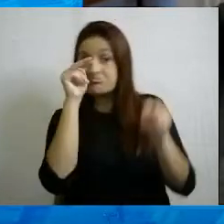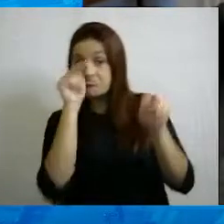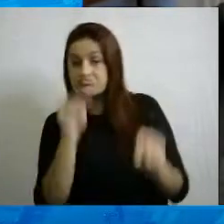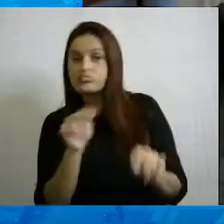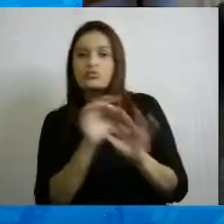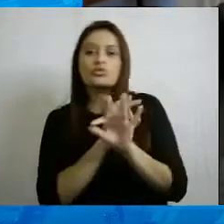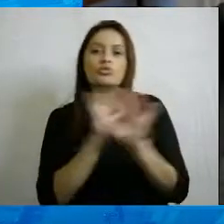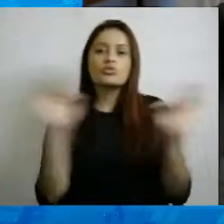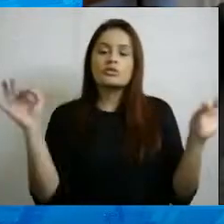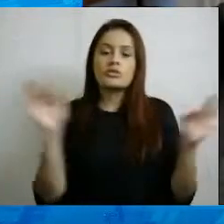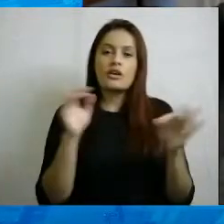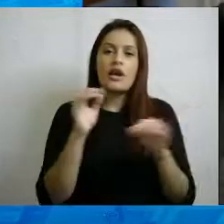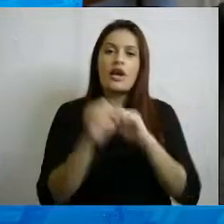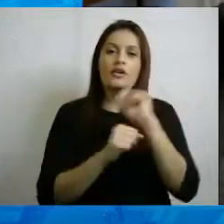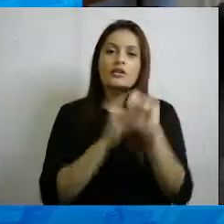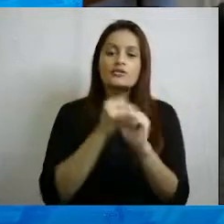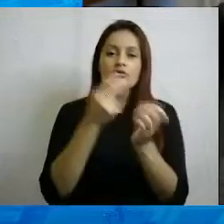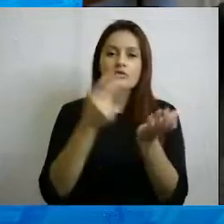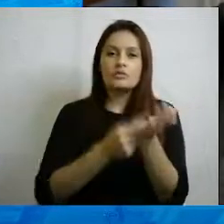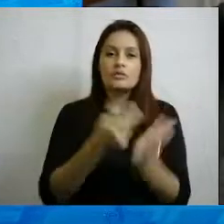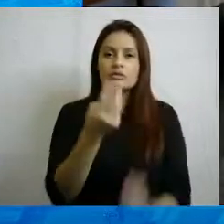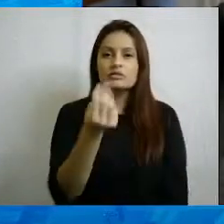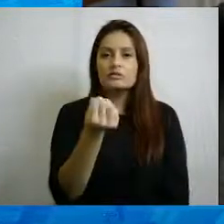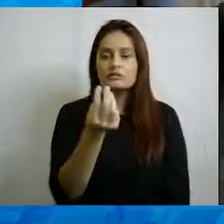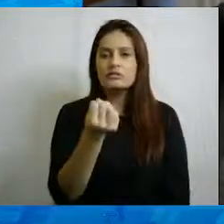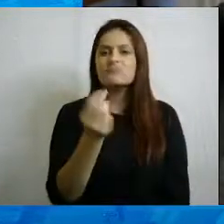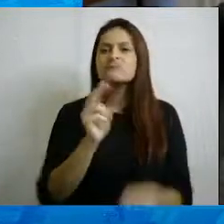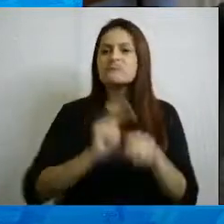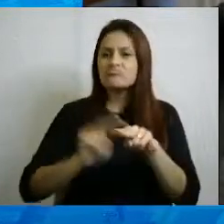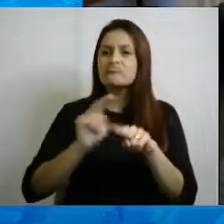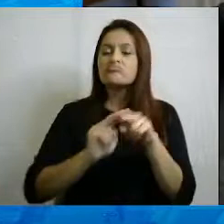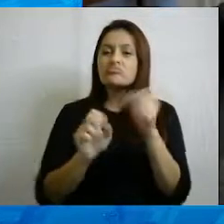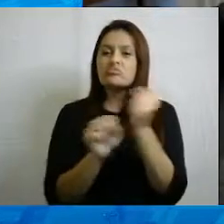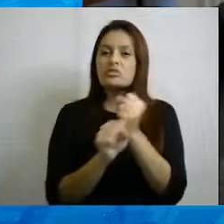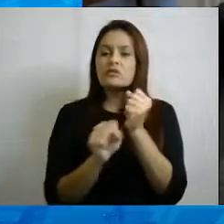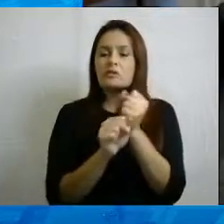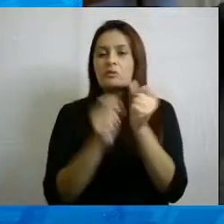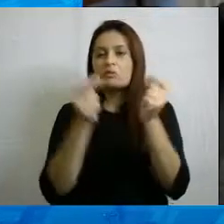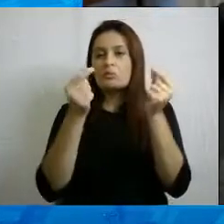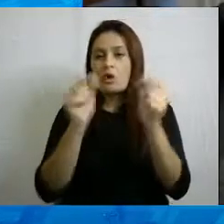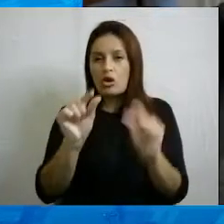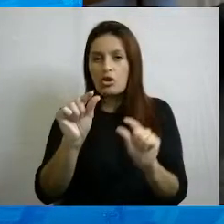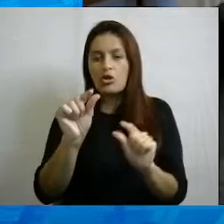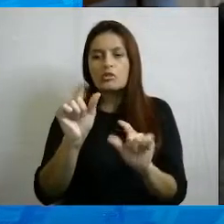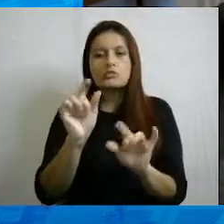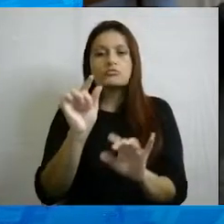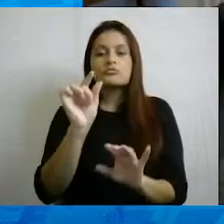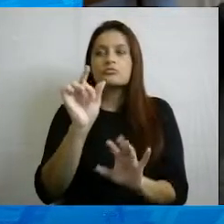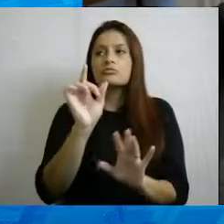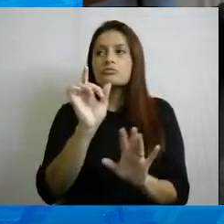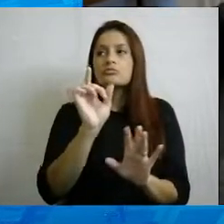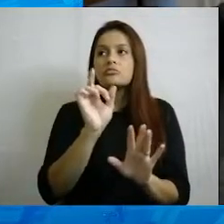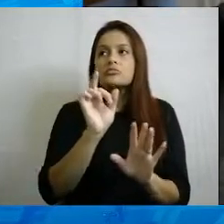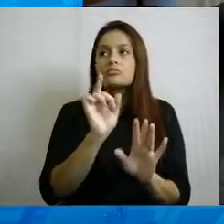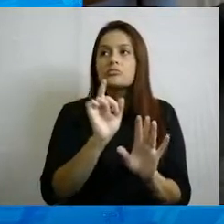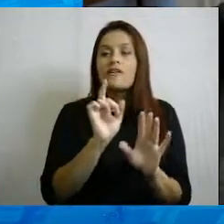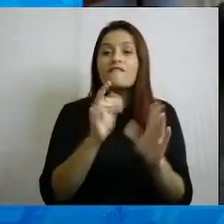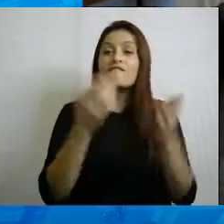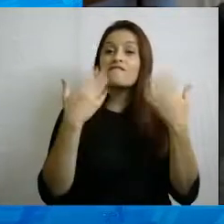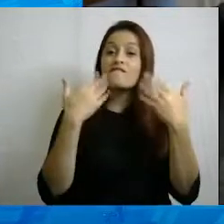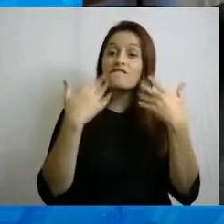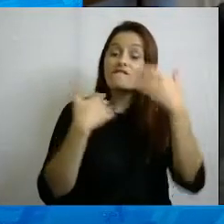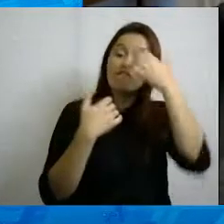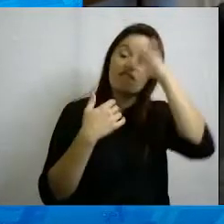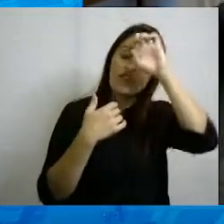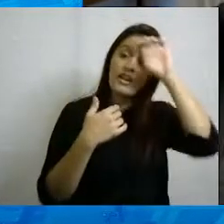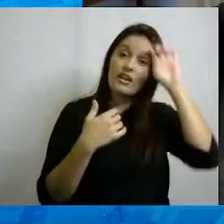tiempo que está, del 2013. Se han hecho algunos trabajos precarios, lógicamente, entre el verano, que fue enero